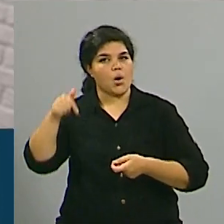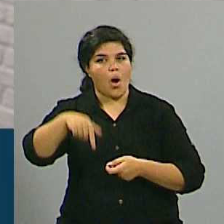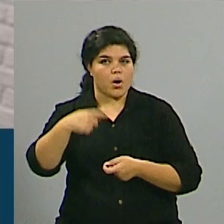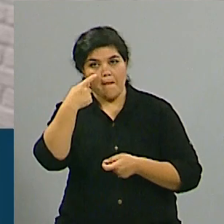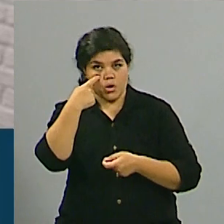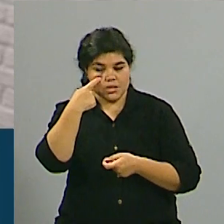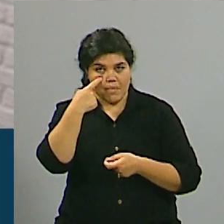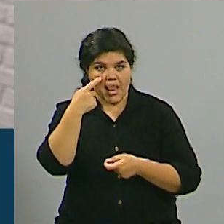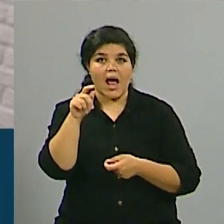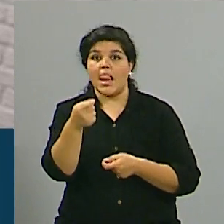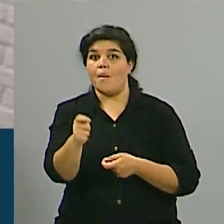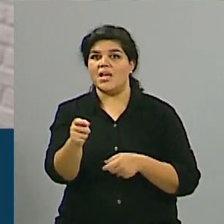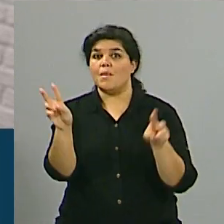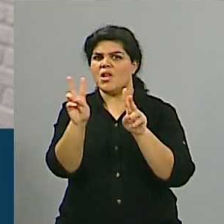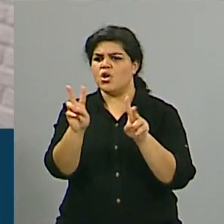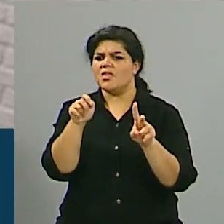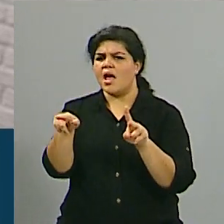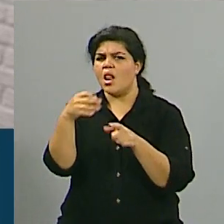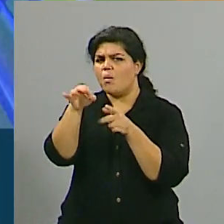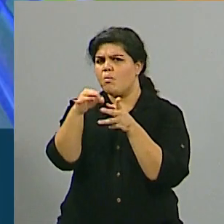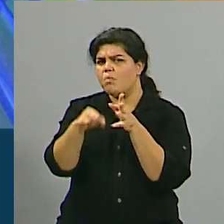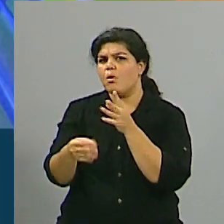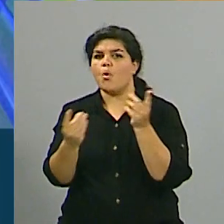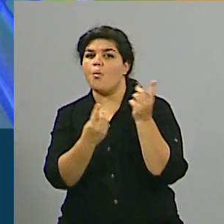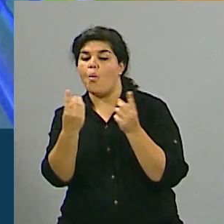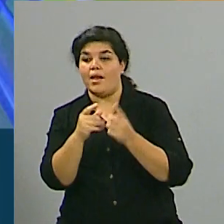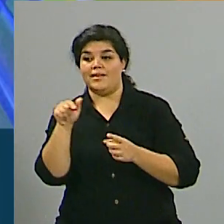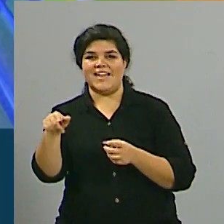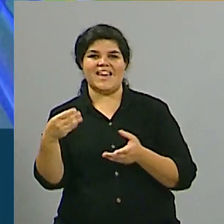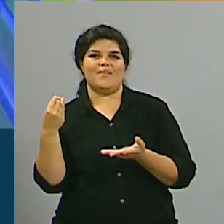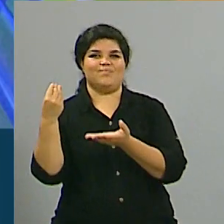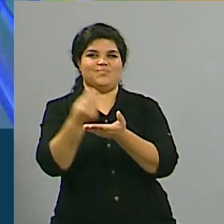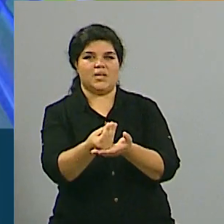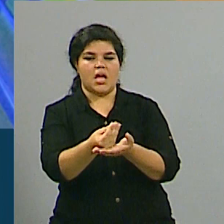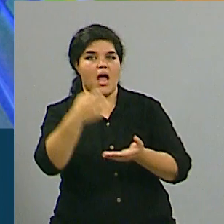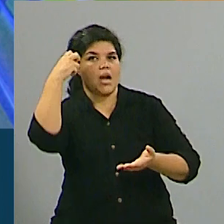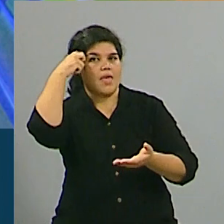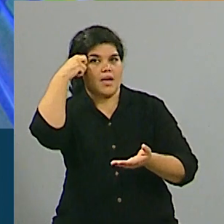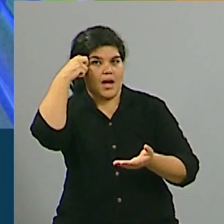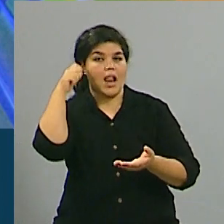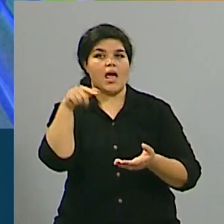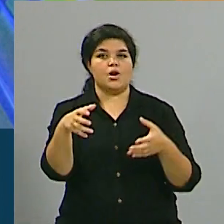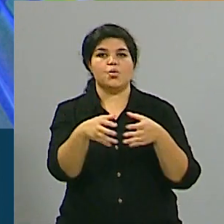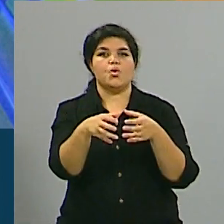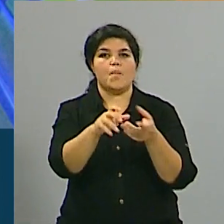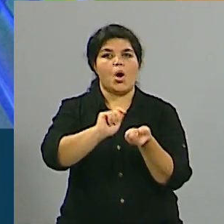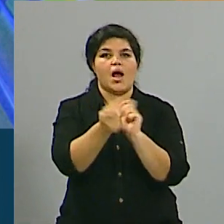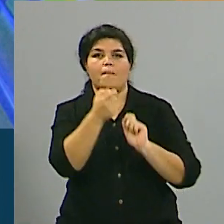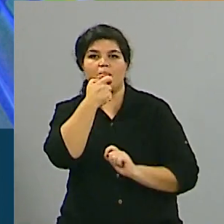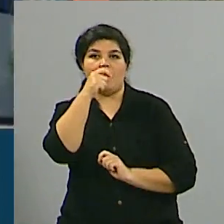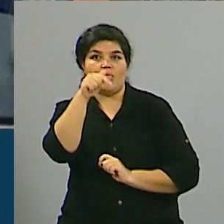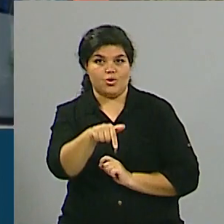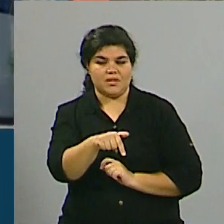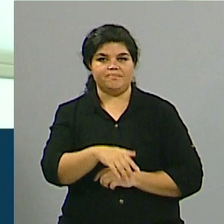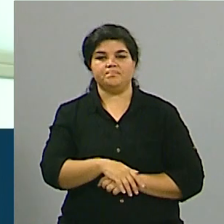municipal de Lavalle, que es peronista. Bueno, él es referente del radicalismo y va, por supuesto, por el Frente Cambia Mendoza.